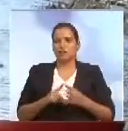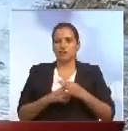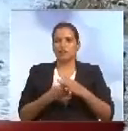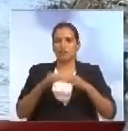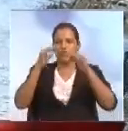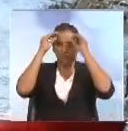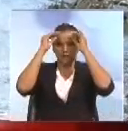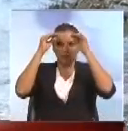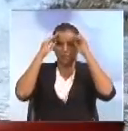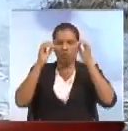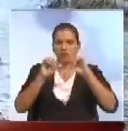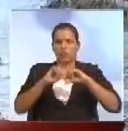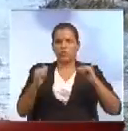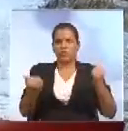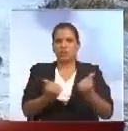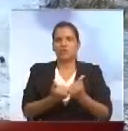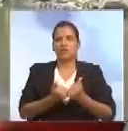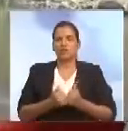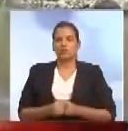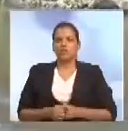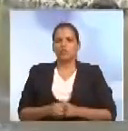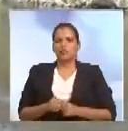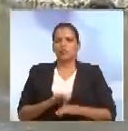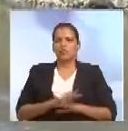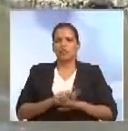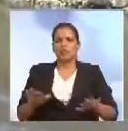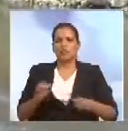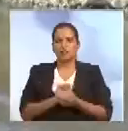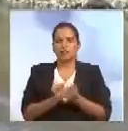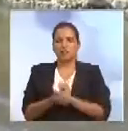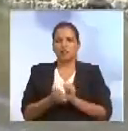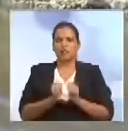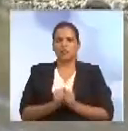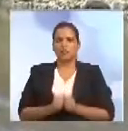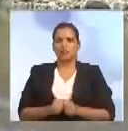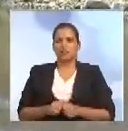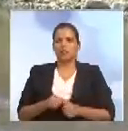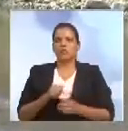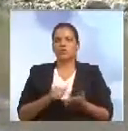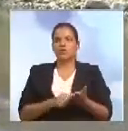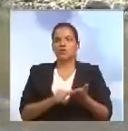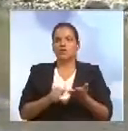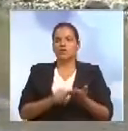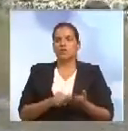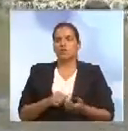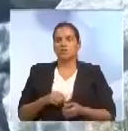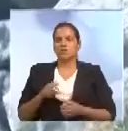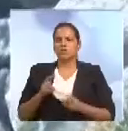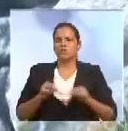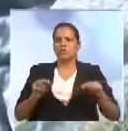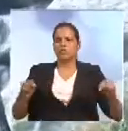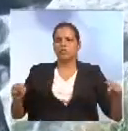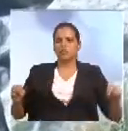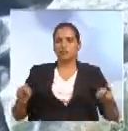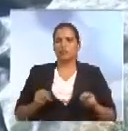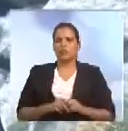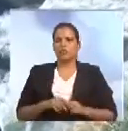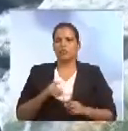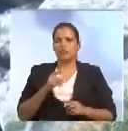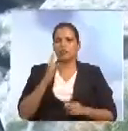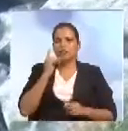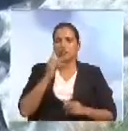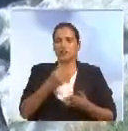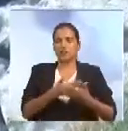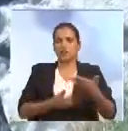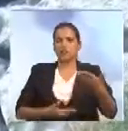iniciarán una campaña de socialización a fin de remediar el problema. La Dirección Provincial del Ministerio del Medio Ambiente ya levanta